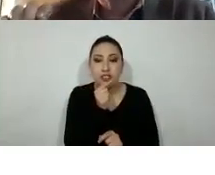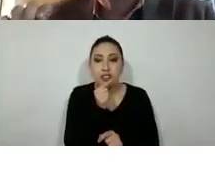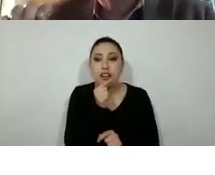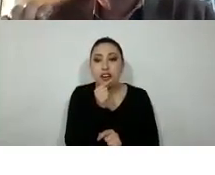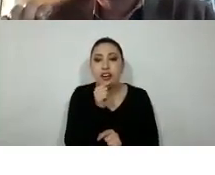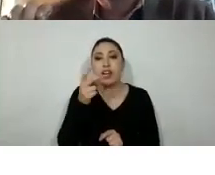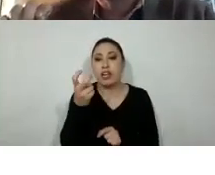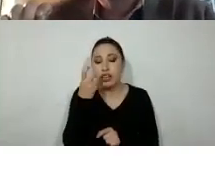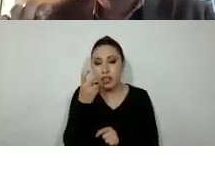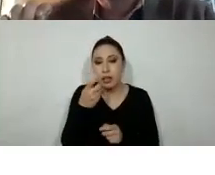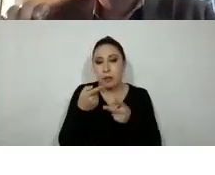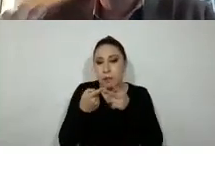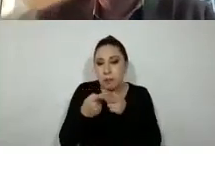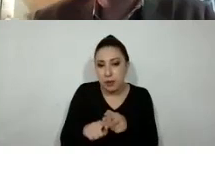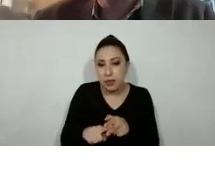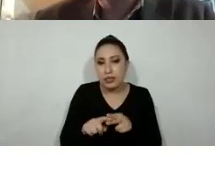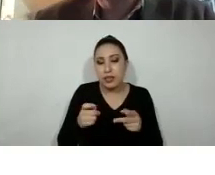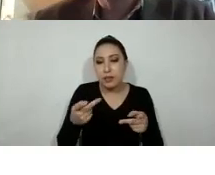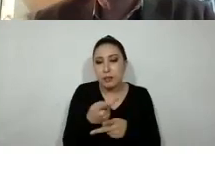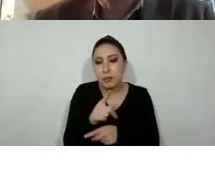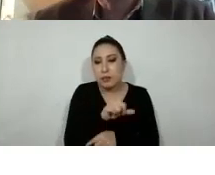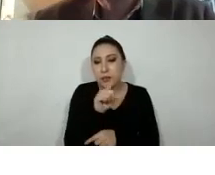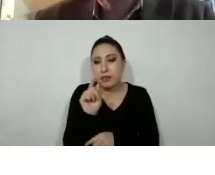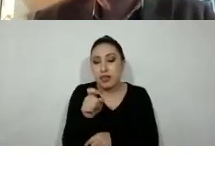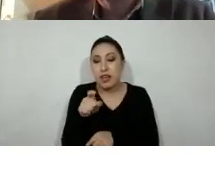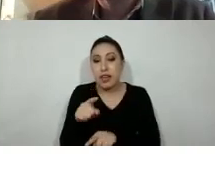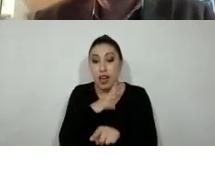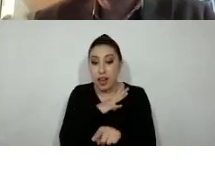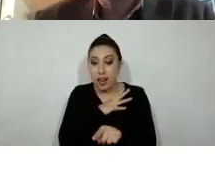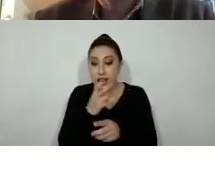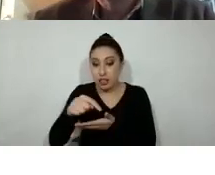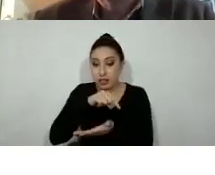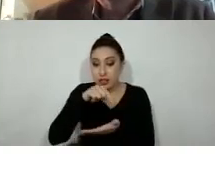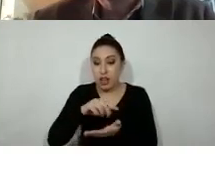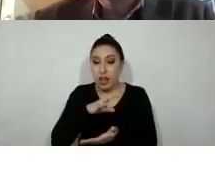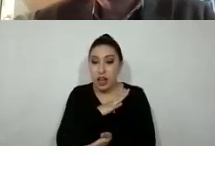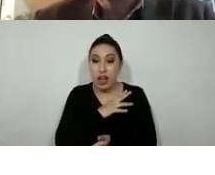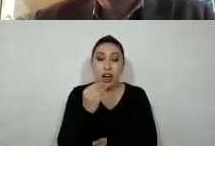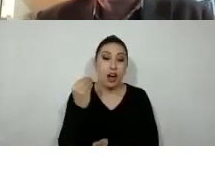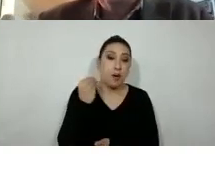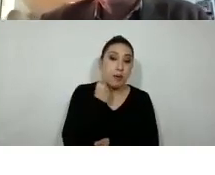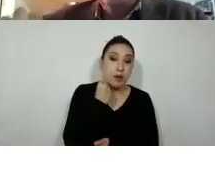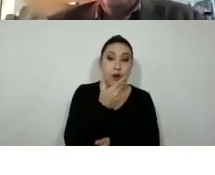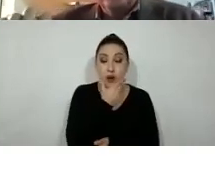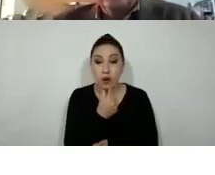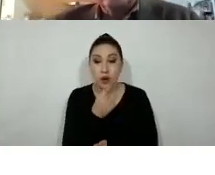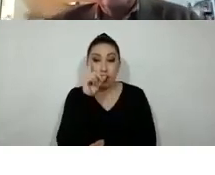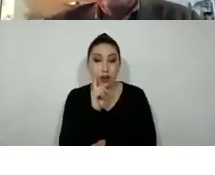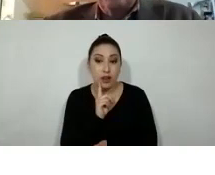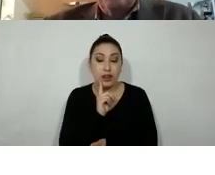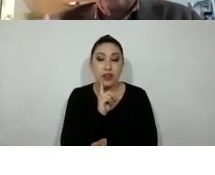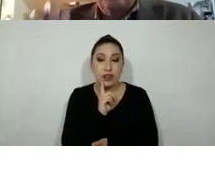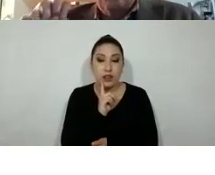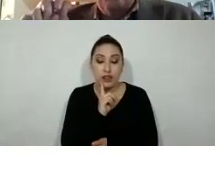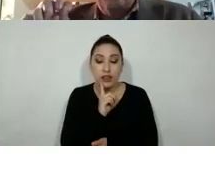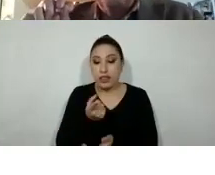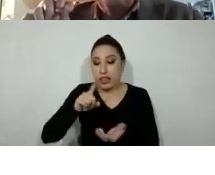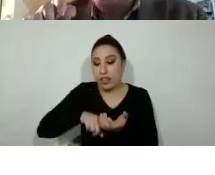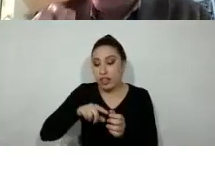más interesante, en donde hay abogados y abogadas que integran el jurídico de esa